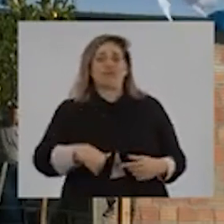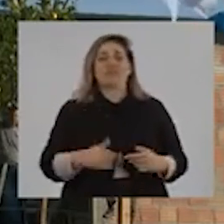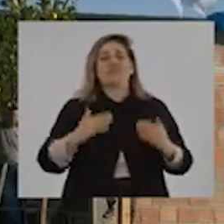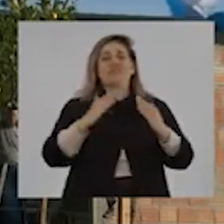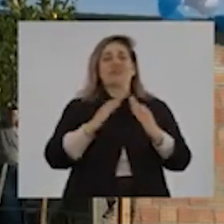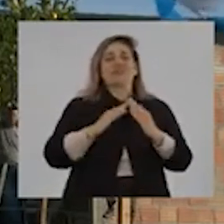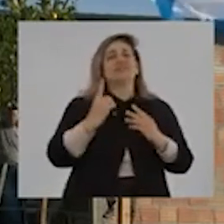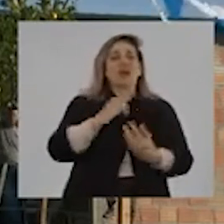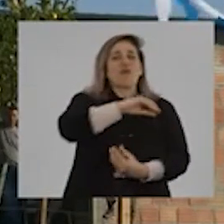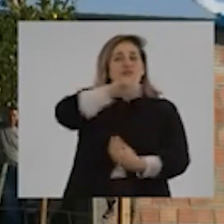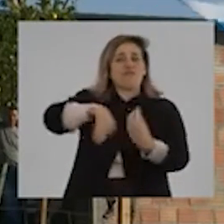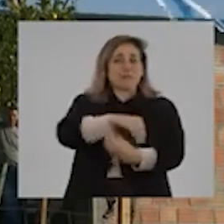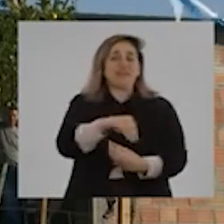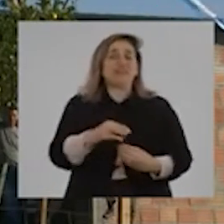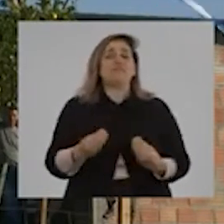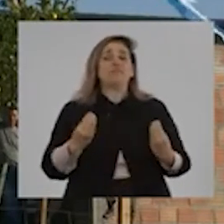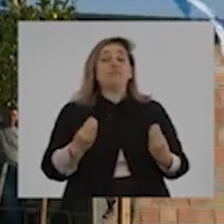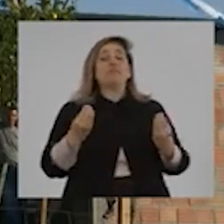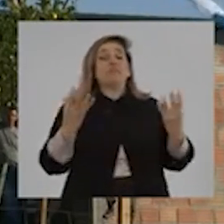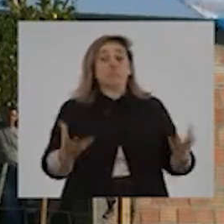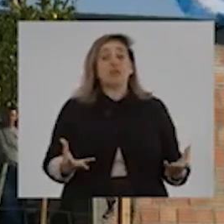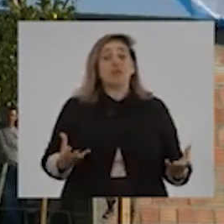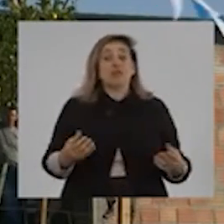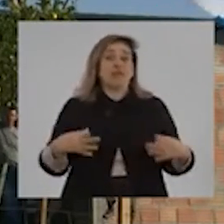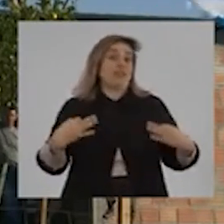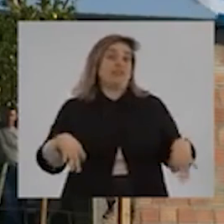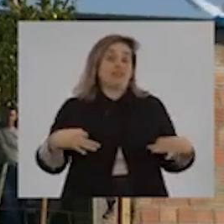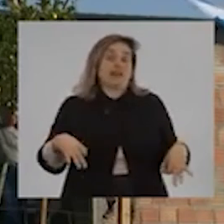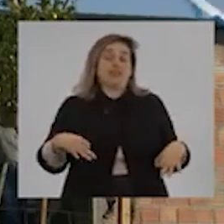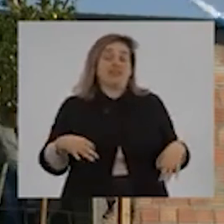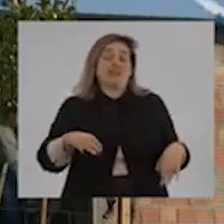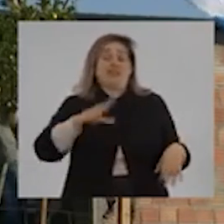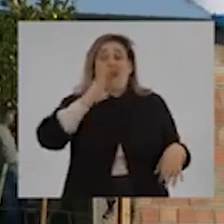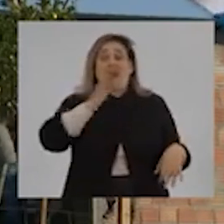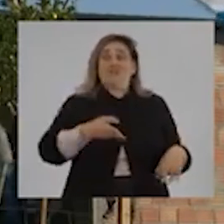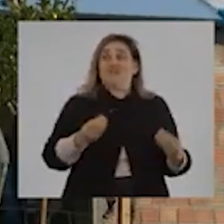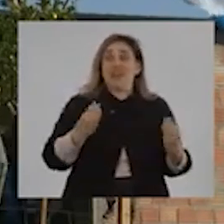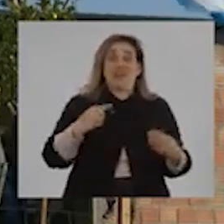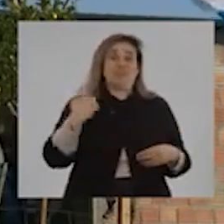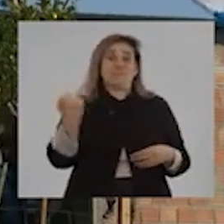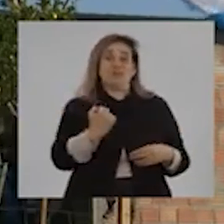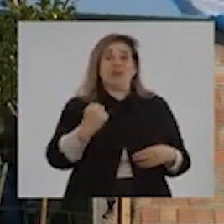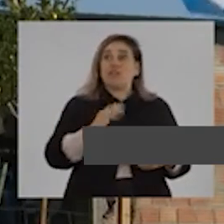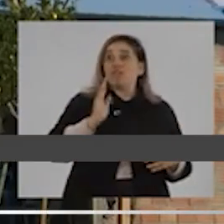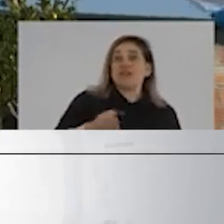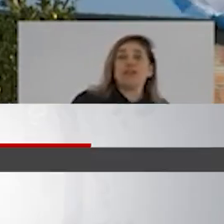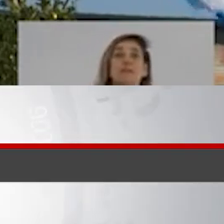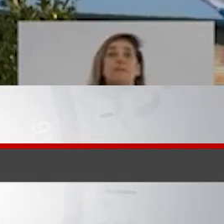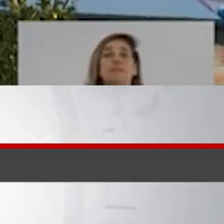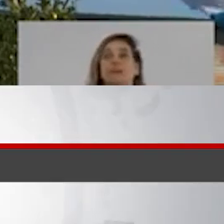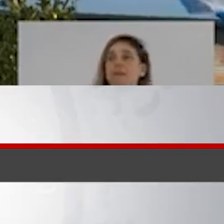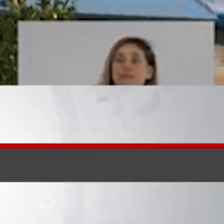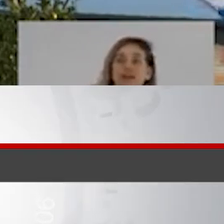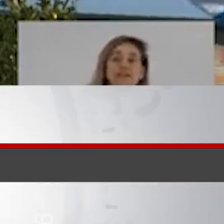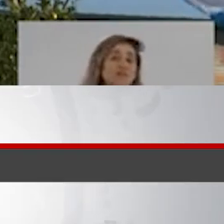vivienda. Fíjense qué grande, y al final, ¿en dónde termina? ¿En dónde termina? En una familia, que